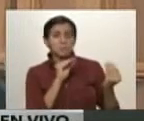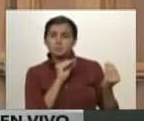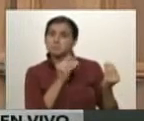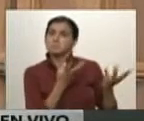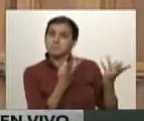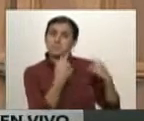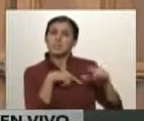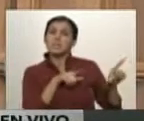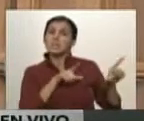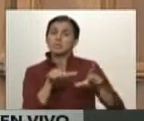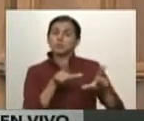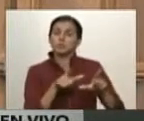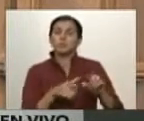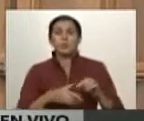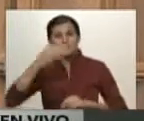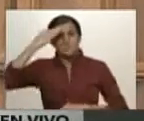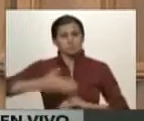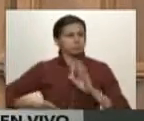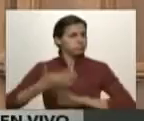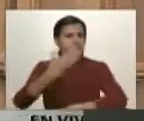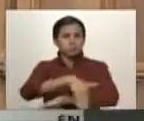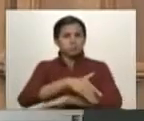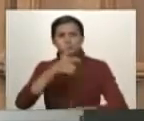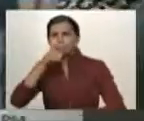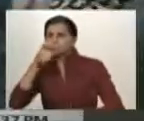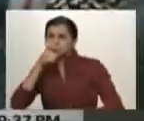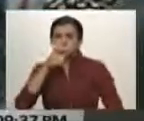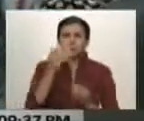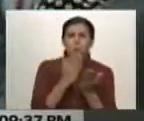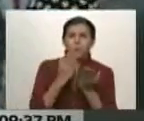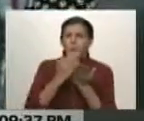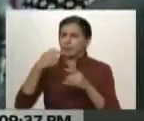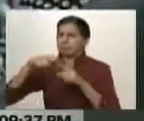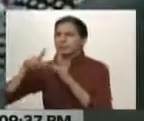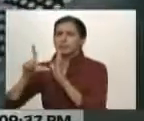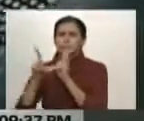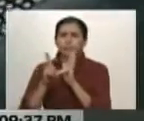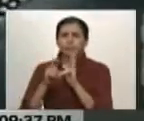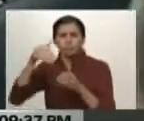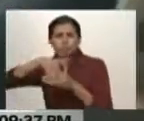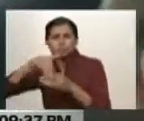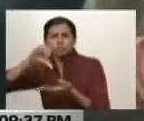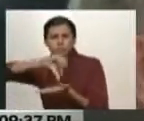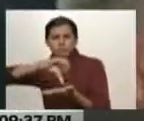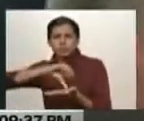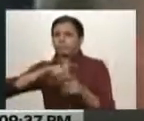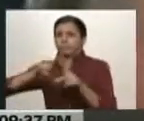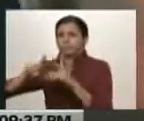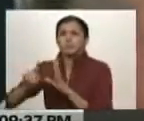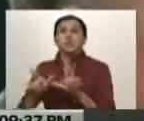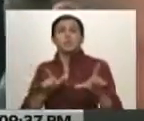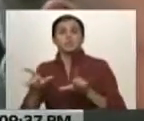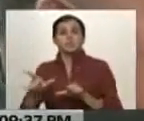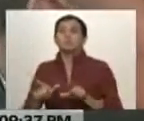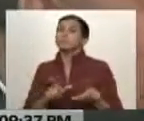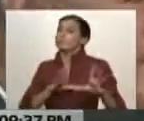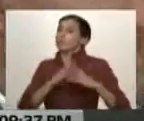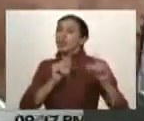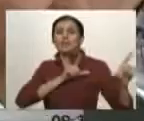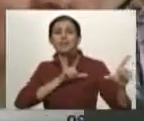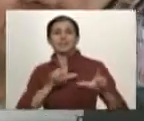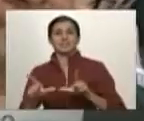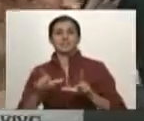desplegado el plan república el poder electoral también desplegó todo el sistema así que la mesa está servida